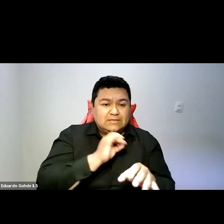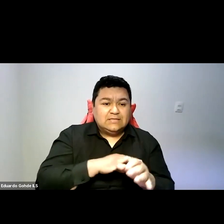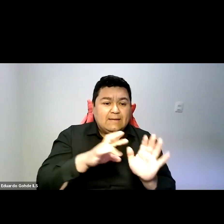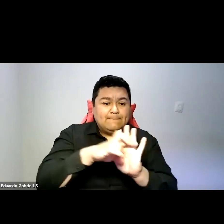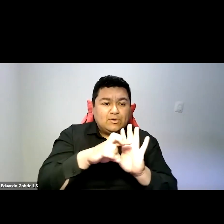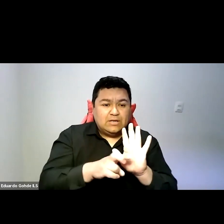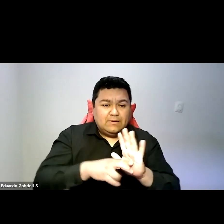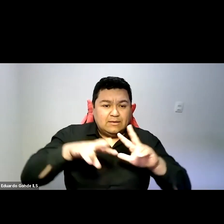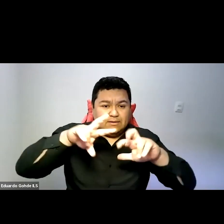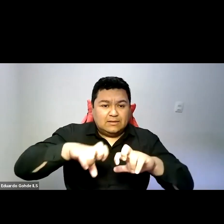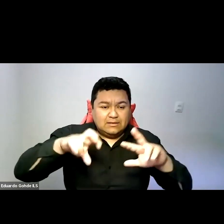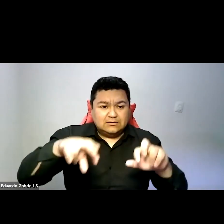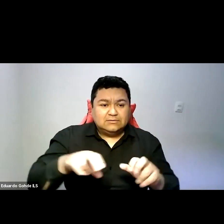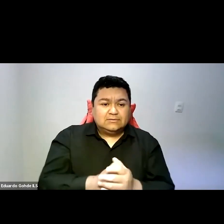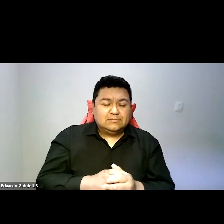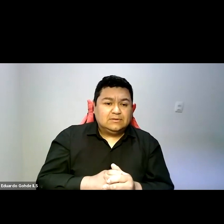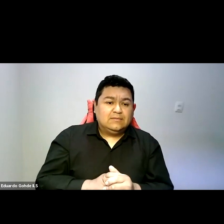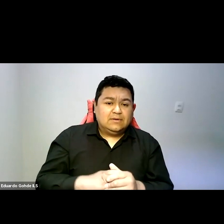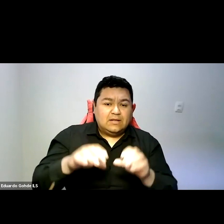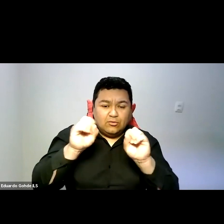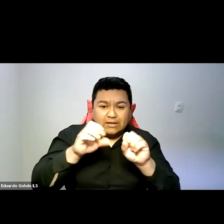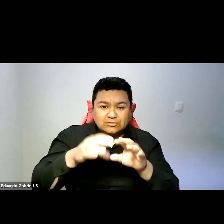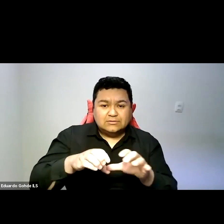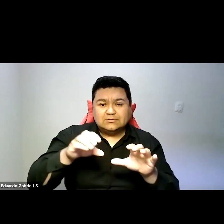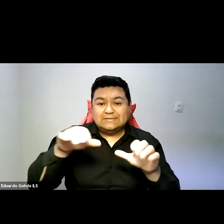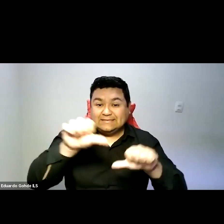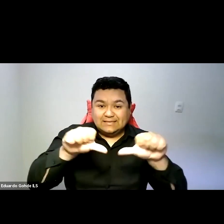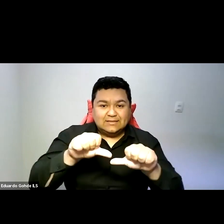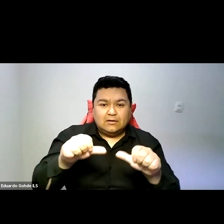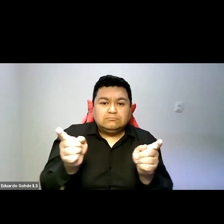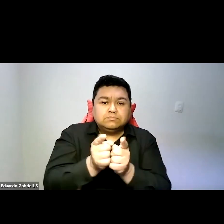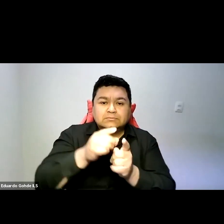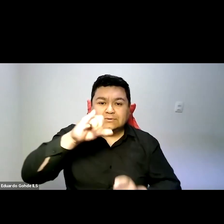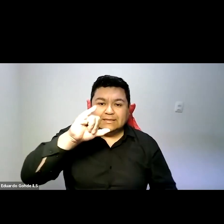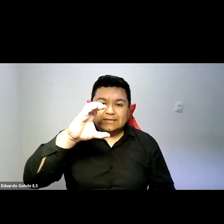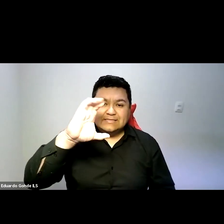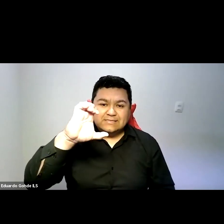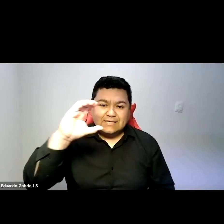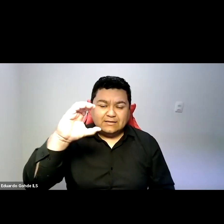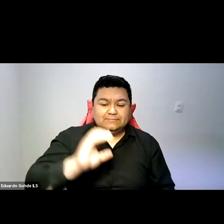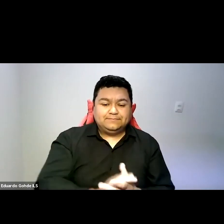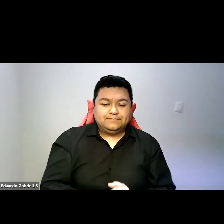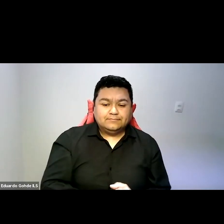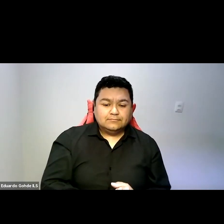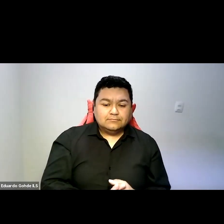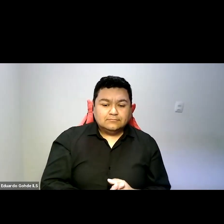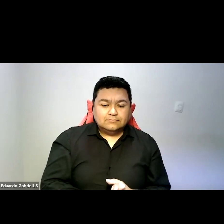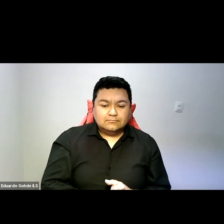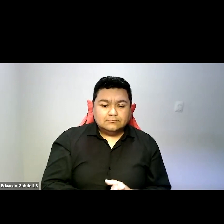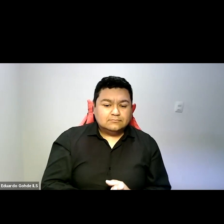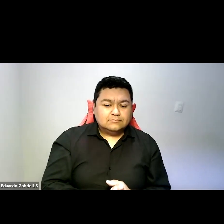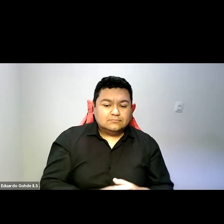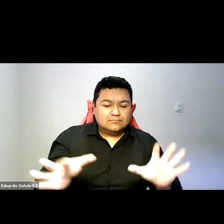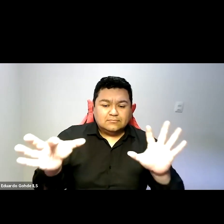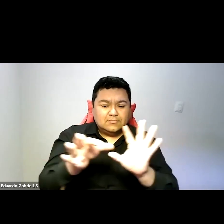Programa de Indagación Científica para la Educación en Ciencia, o más conocido como Programa ISEC, y que conforma además una red con